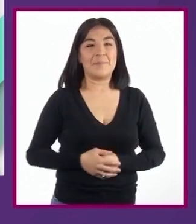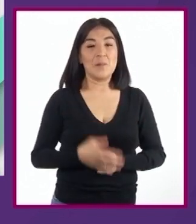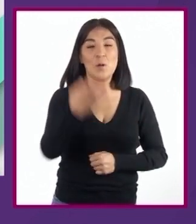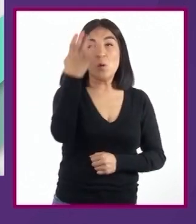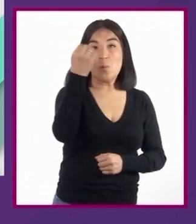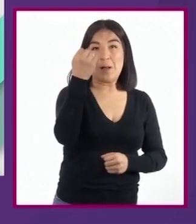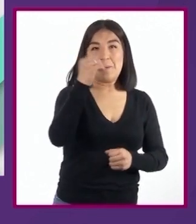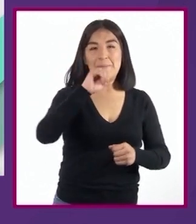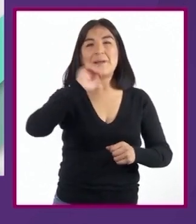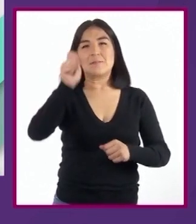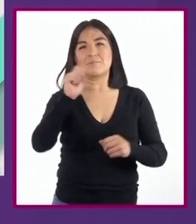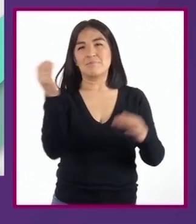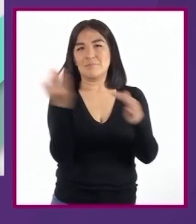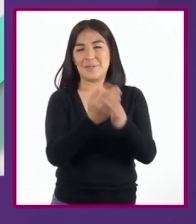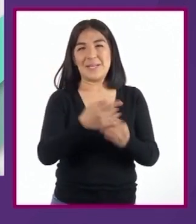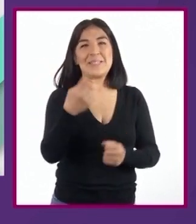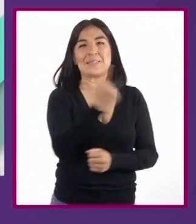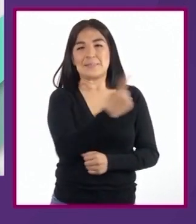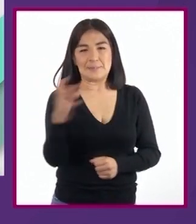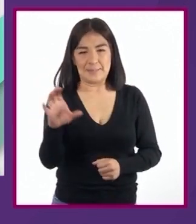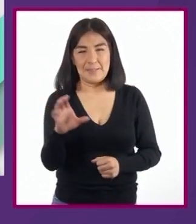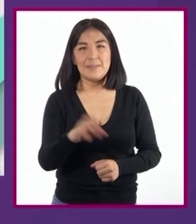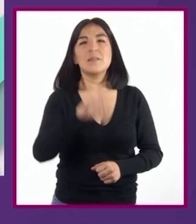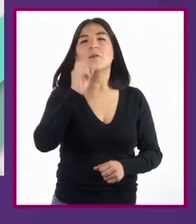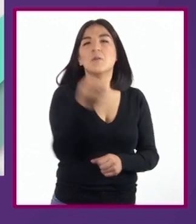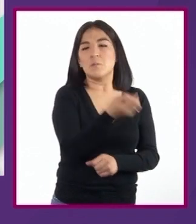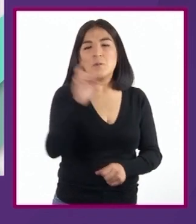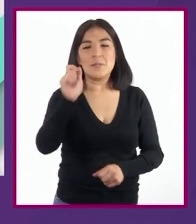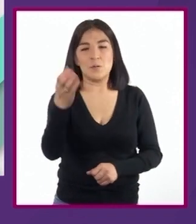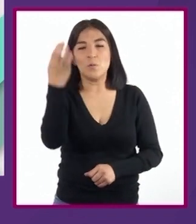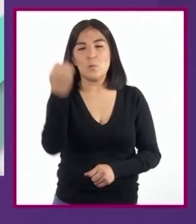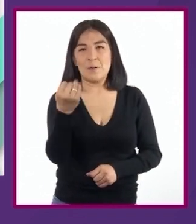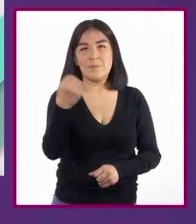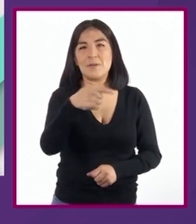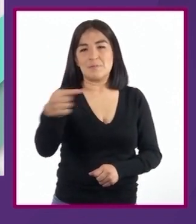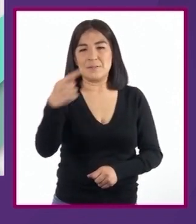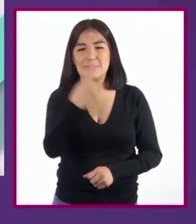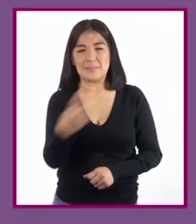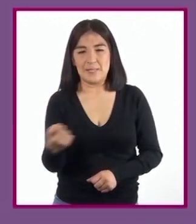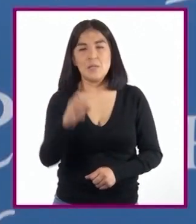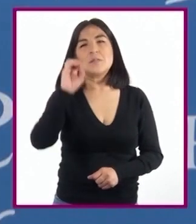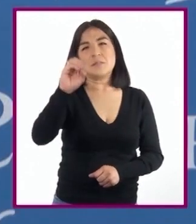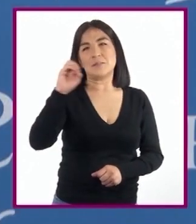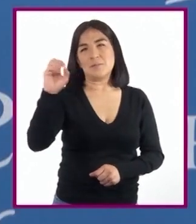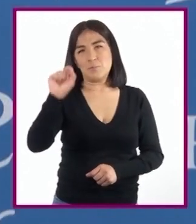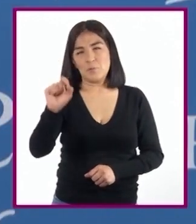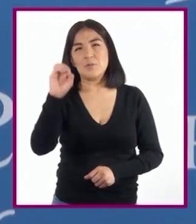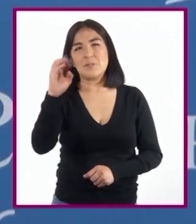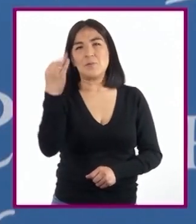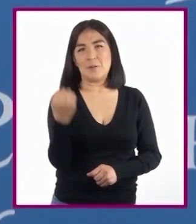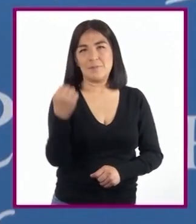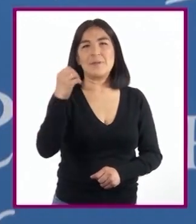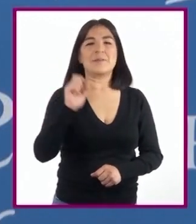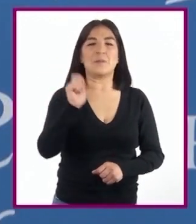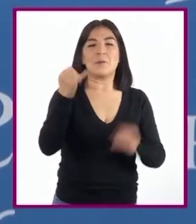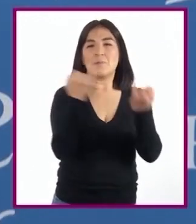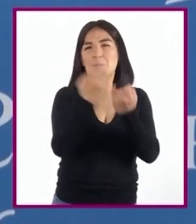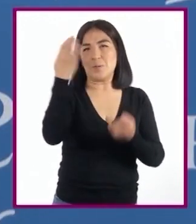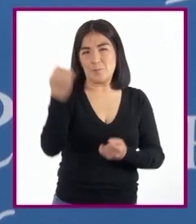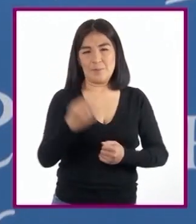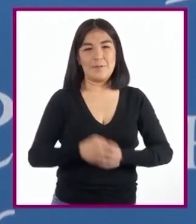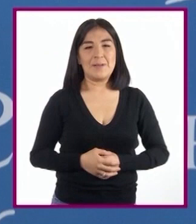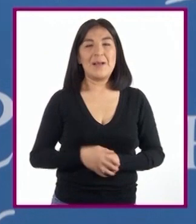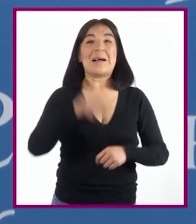100, igual a 9 centésimos, que es igual a 9%. Con esta información,